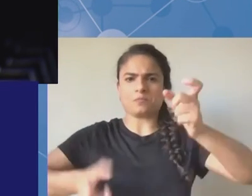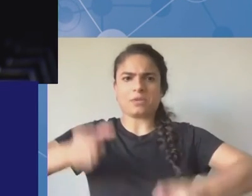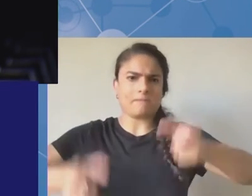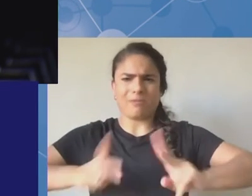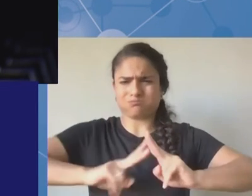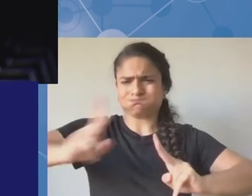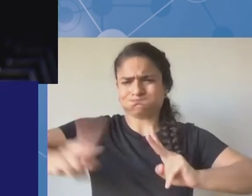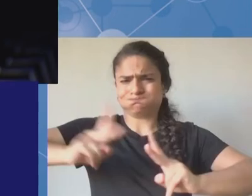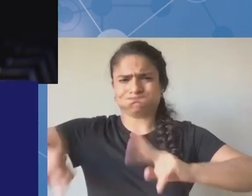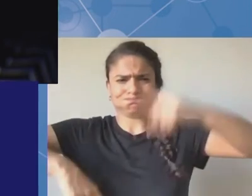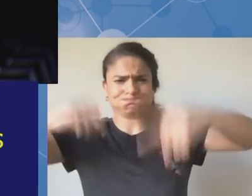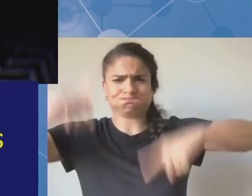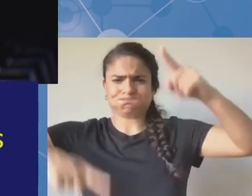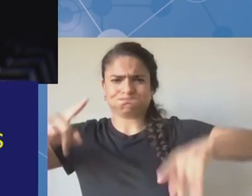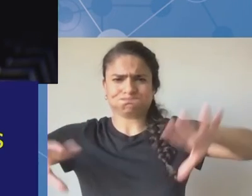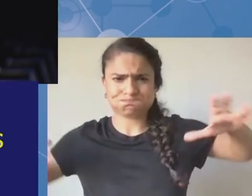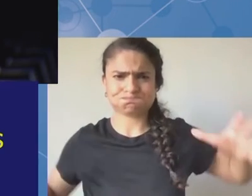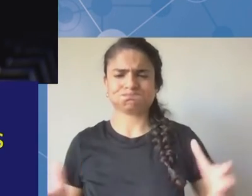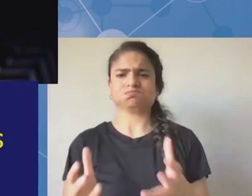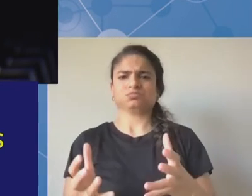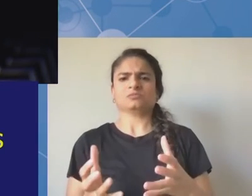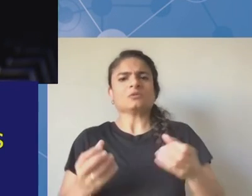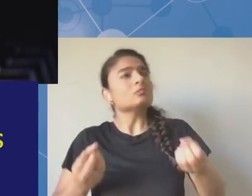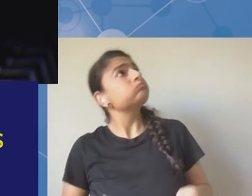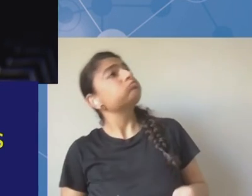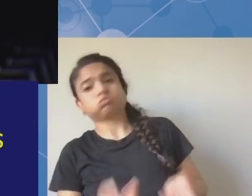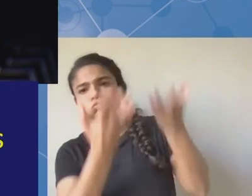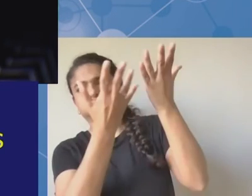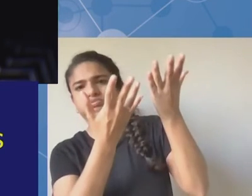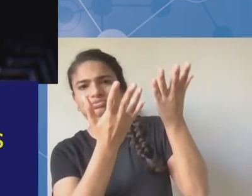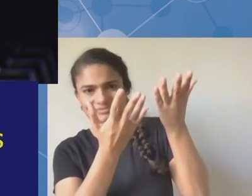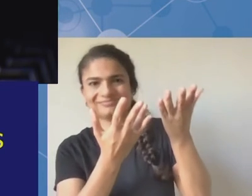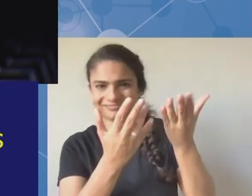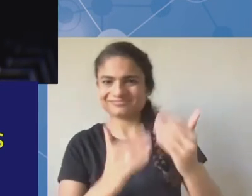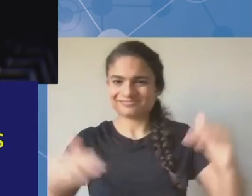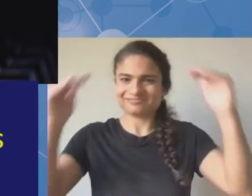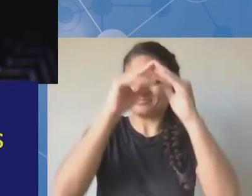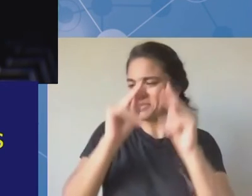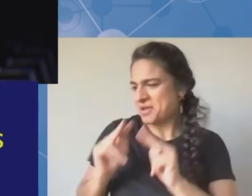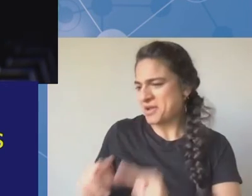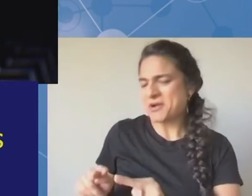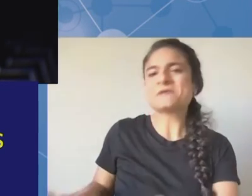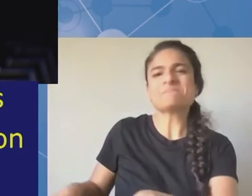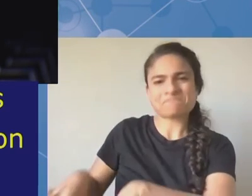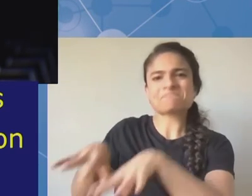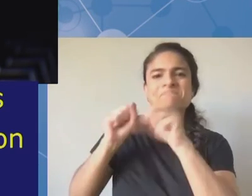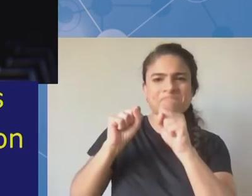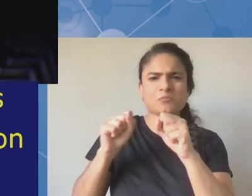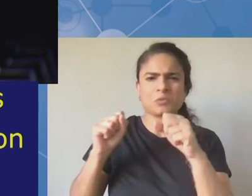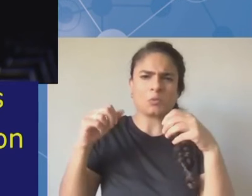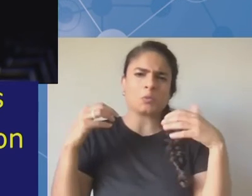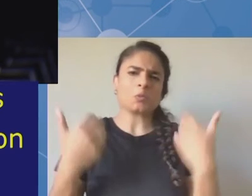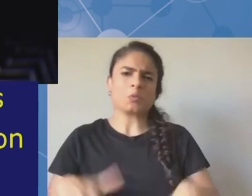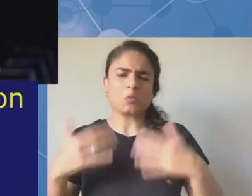Por eso observamos un cambio verdadero y real que es posible gracias a